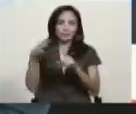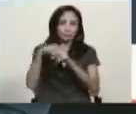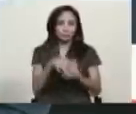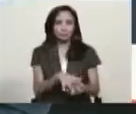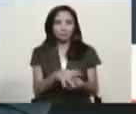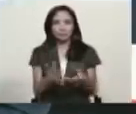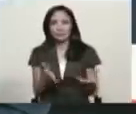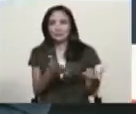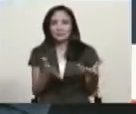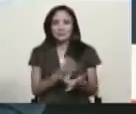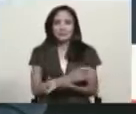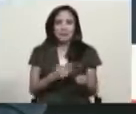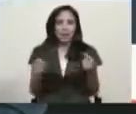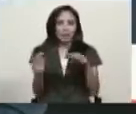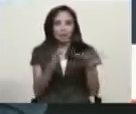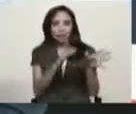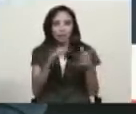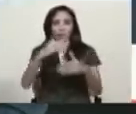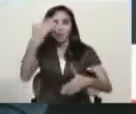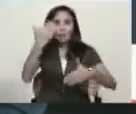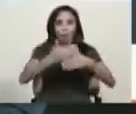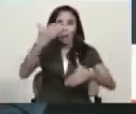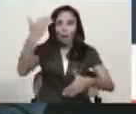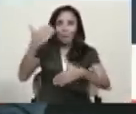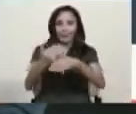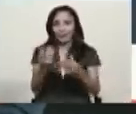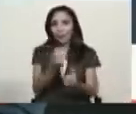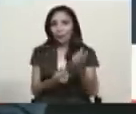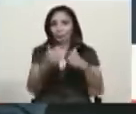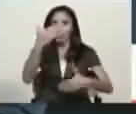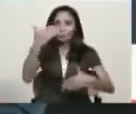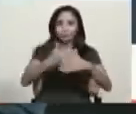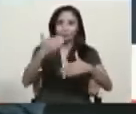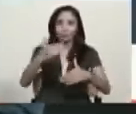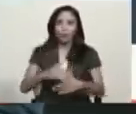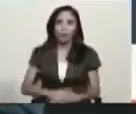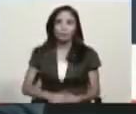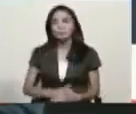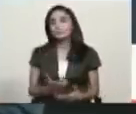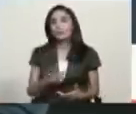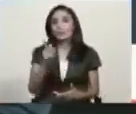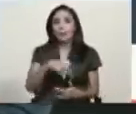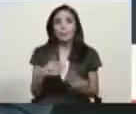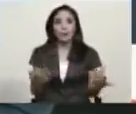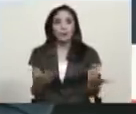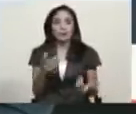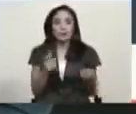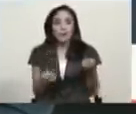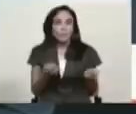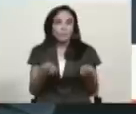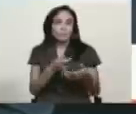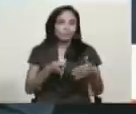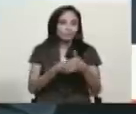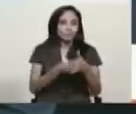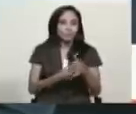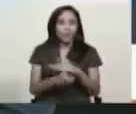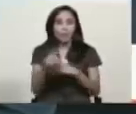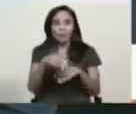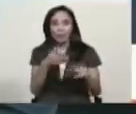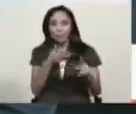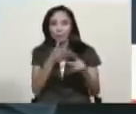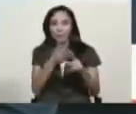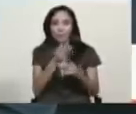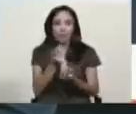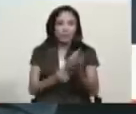conspiraciones, bloqueo económico velado, bloqueo económico abierto, persecución